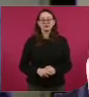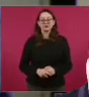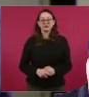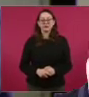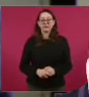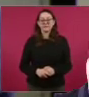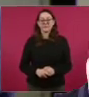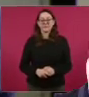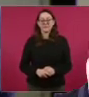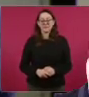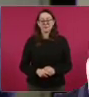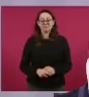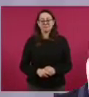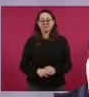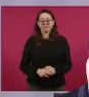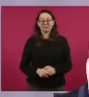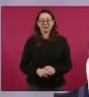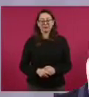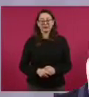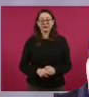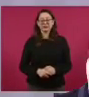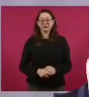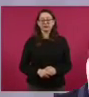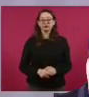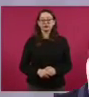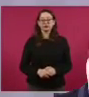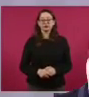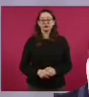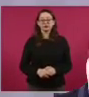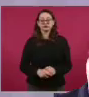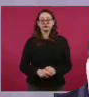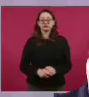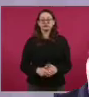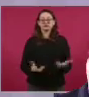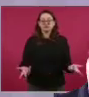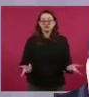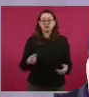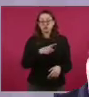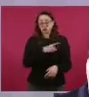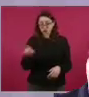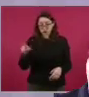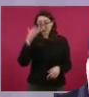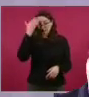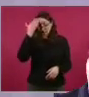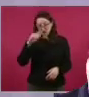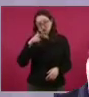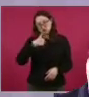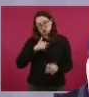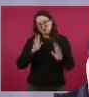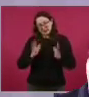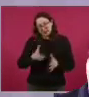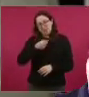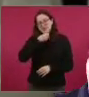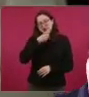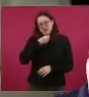como ustedes saben, y así como me ven, todavía macaneo,